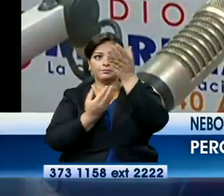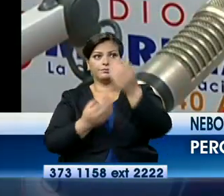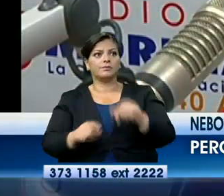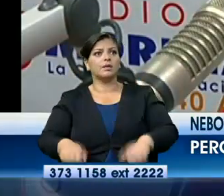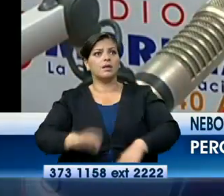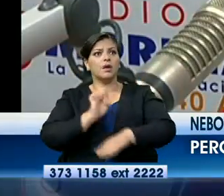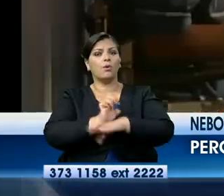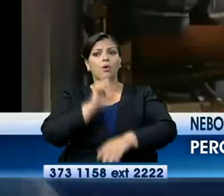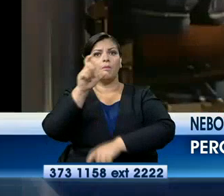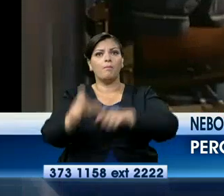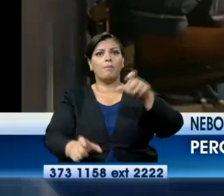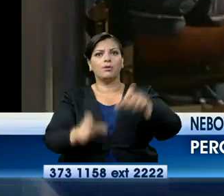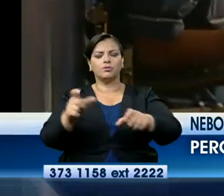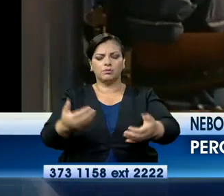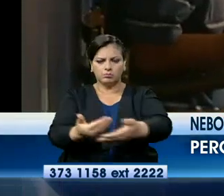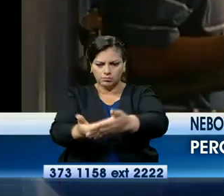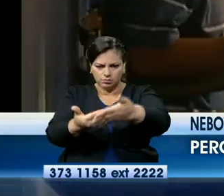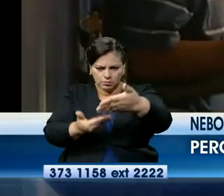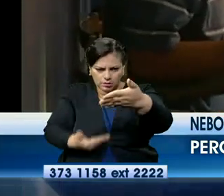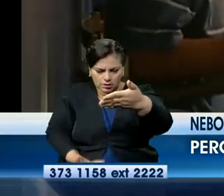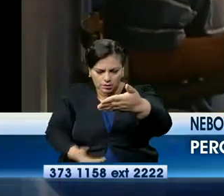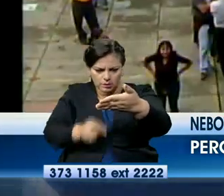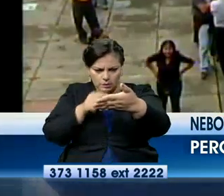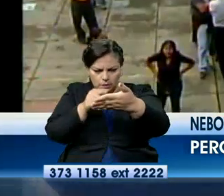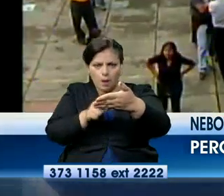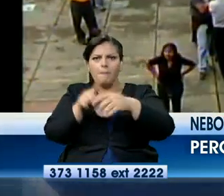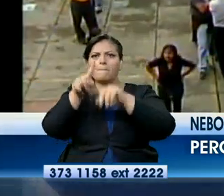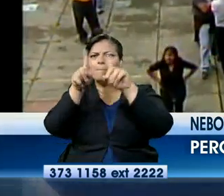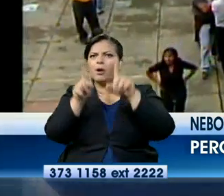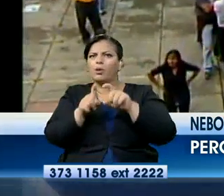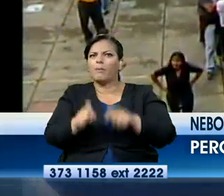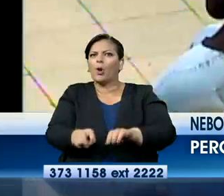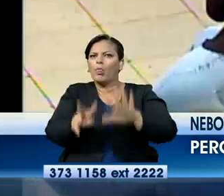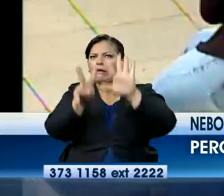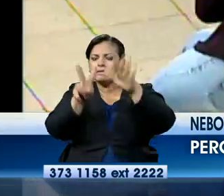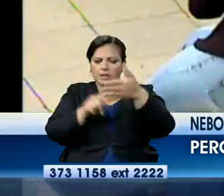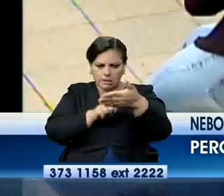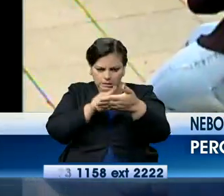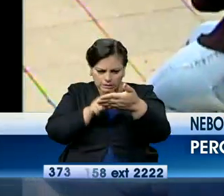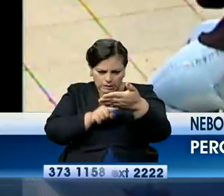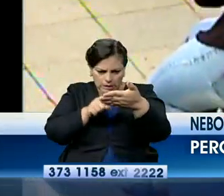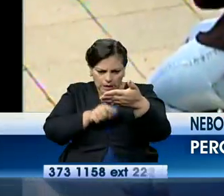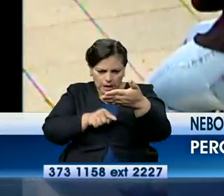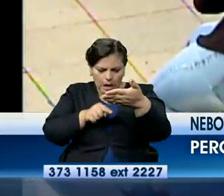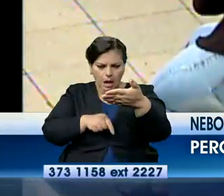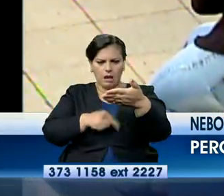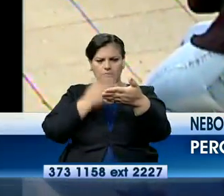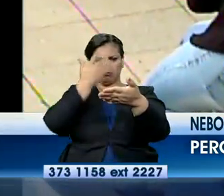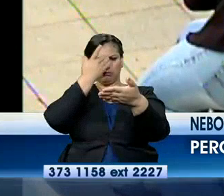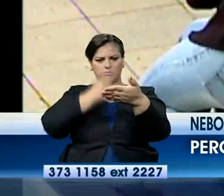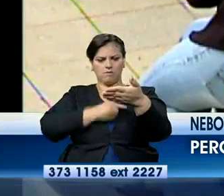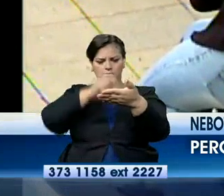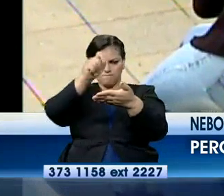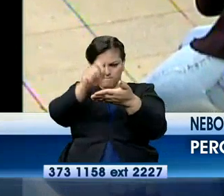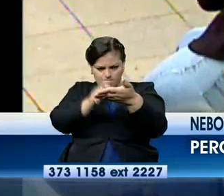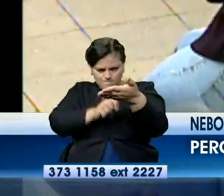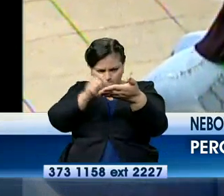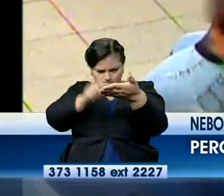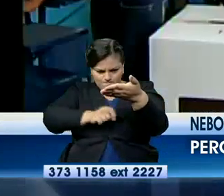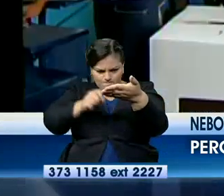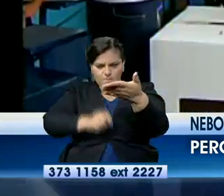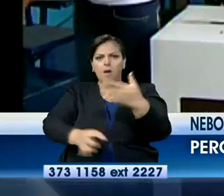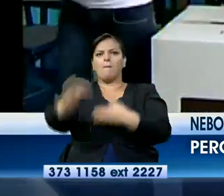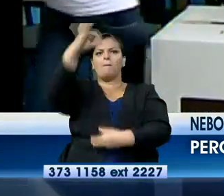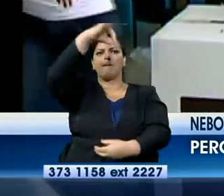analizar cada una de las preguntas y espera que todo sea desarrollado en democracia, sin metidas de manos políticas, para que según